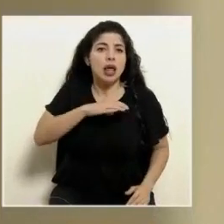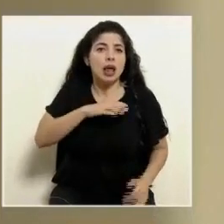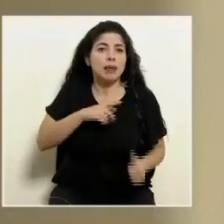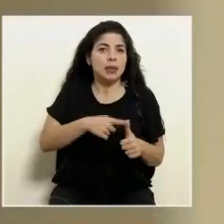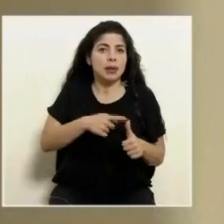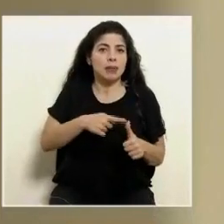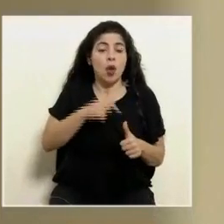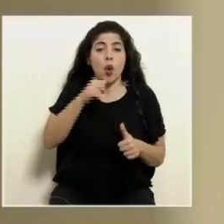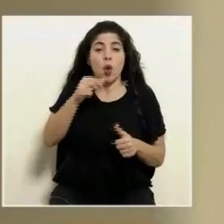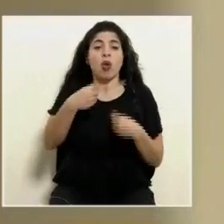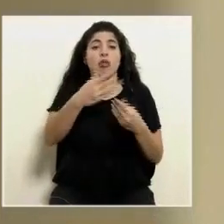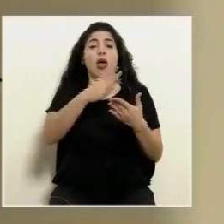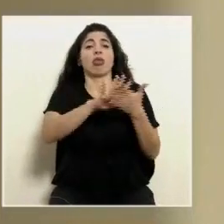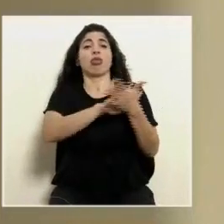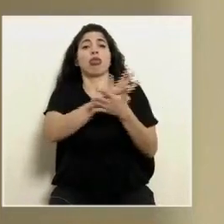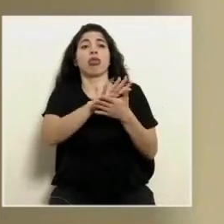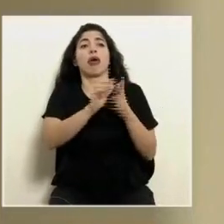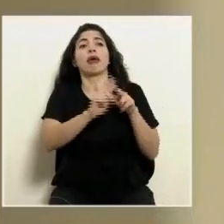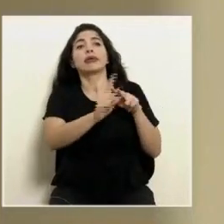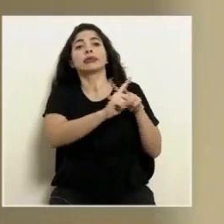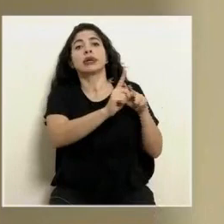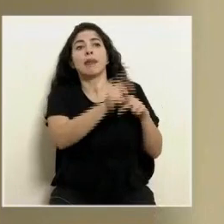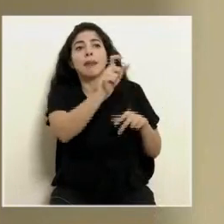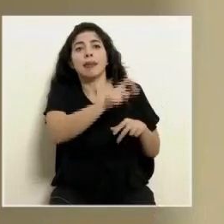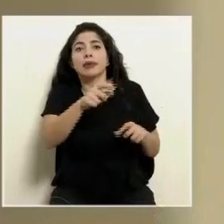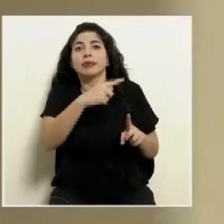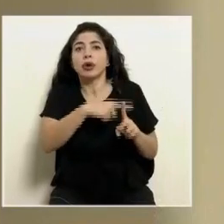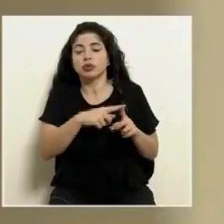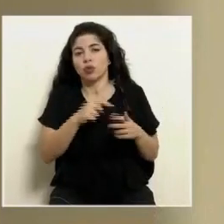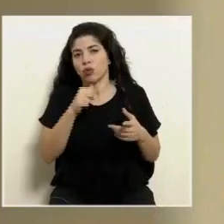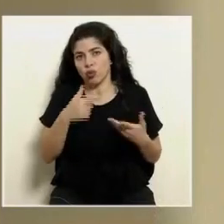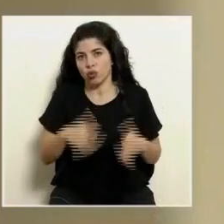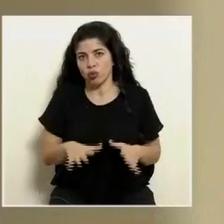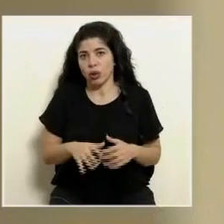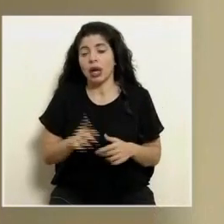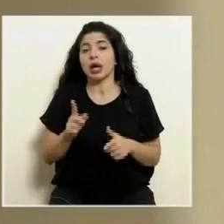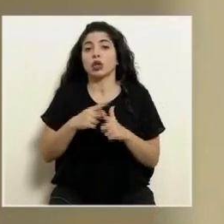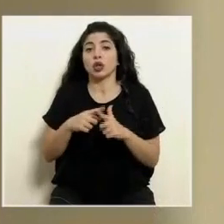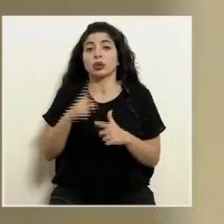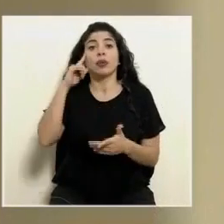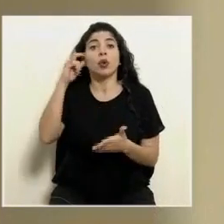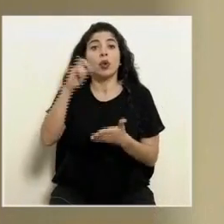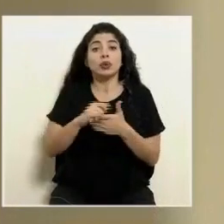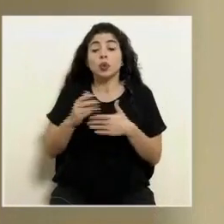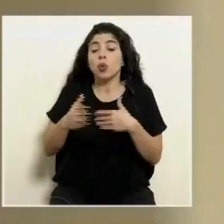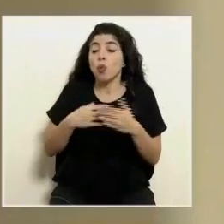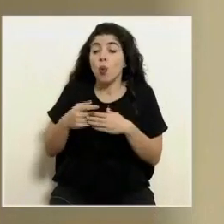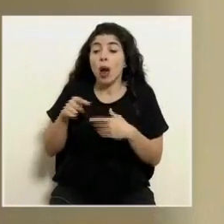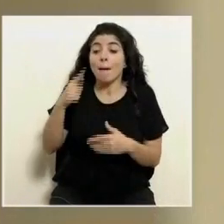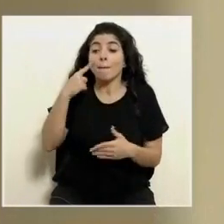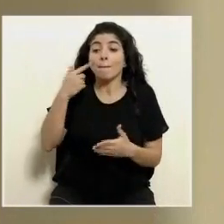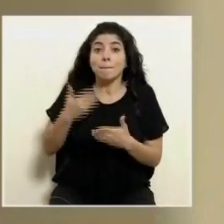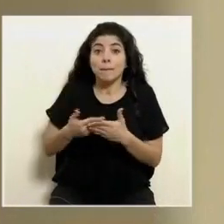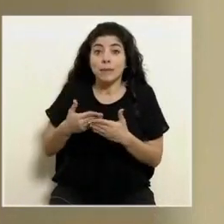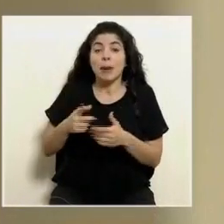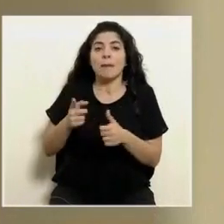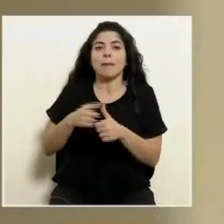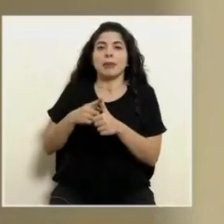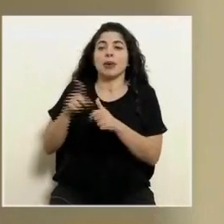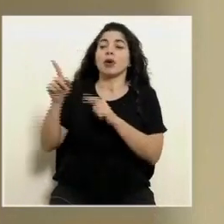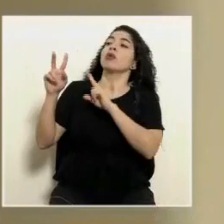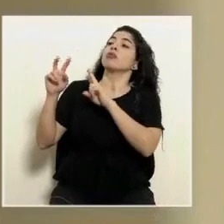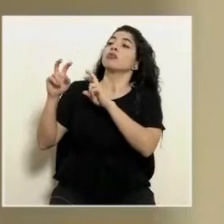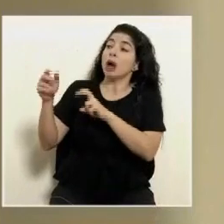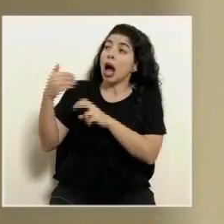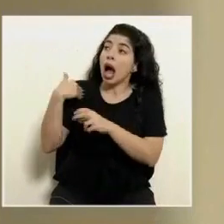bien a confundir a la gente o nos va a hacer que se escapen un montón de personas positivas. Entonces, en ese sentido, cualquier prueba es sujeta a que sea usada siempre y cuando